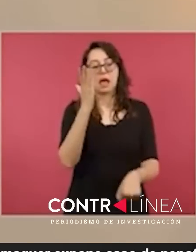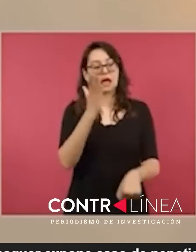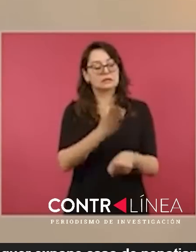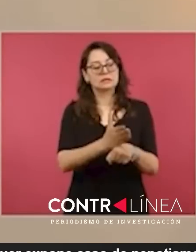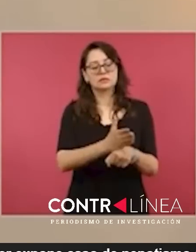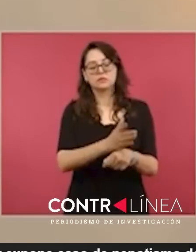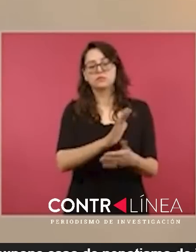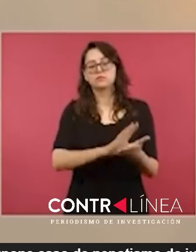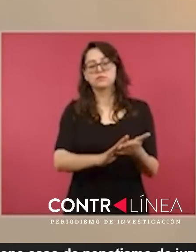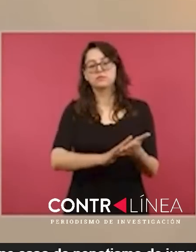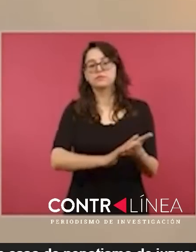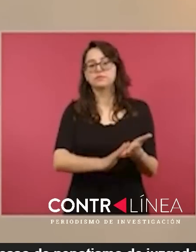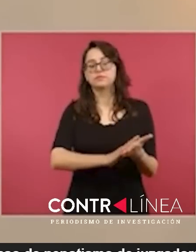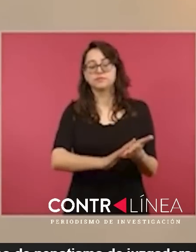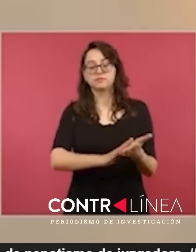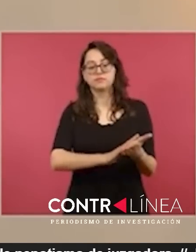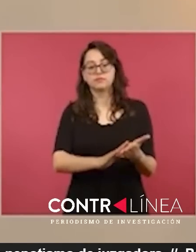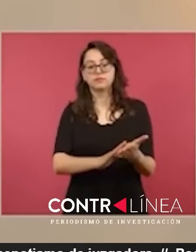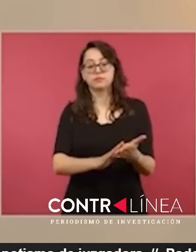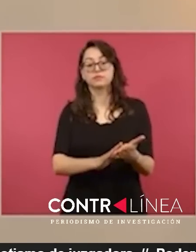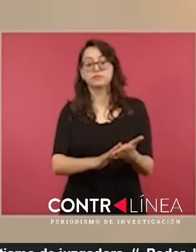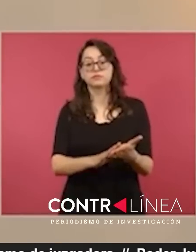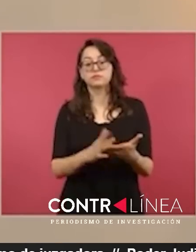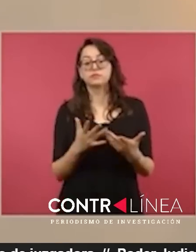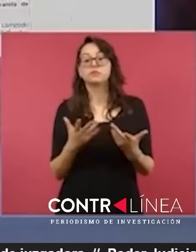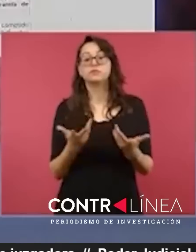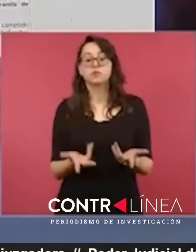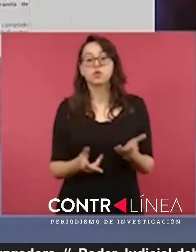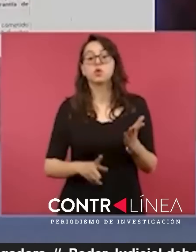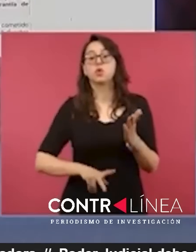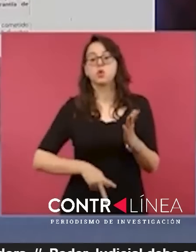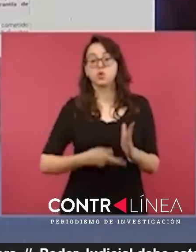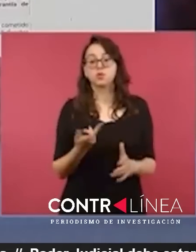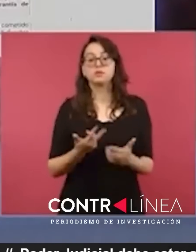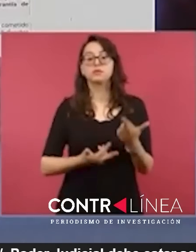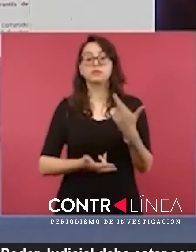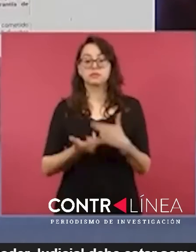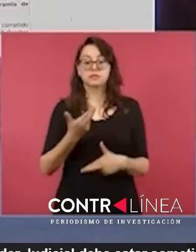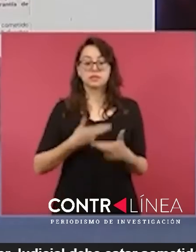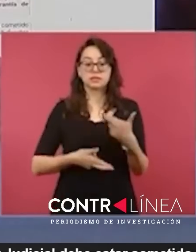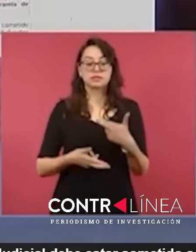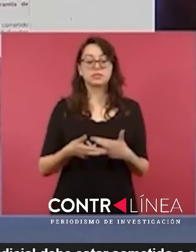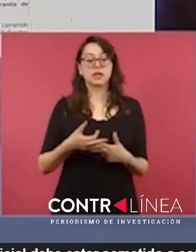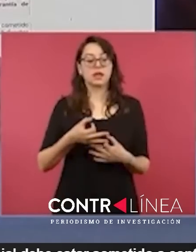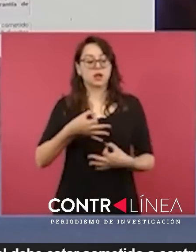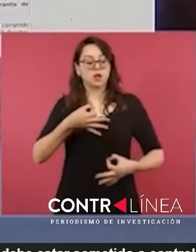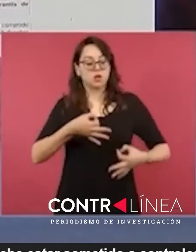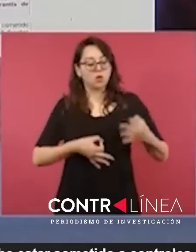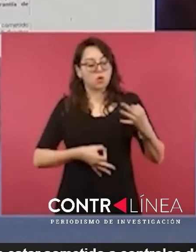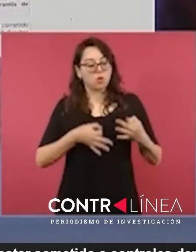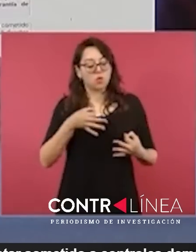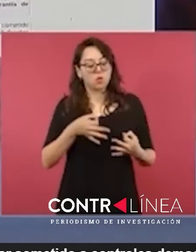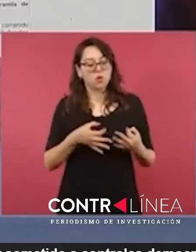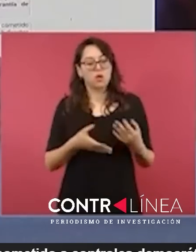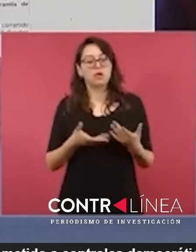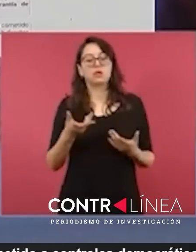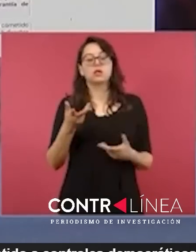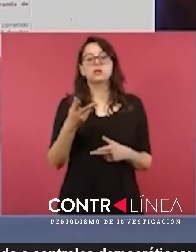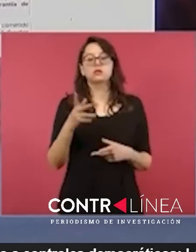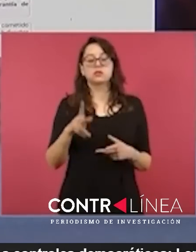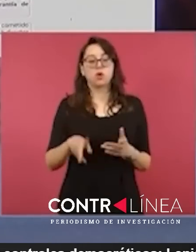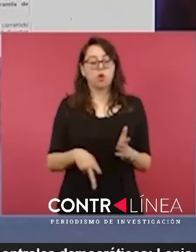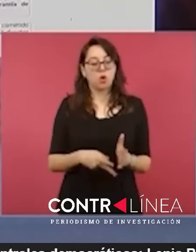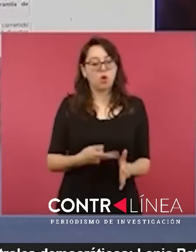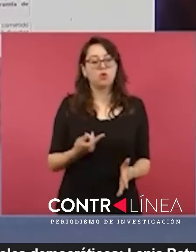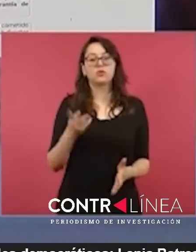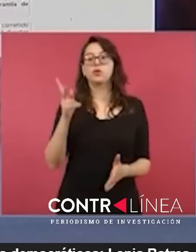del 23 que había en su contra, que reponga el procedimiento y ordene desahogar las pruebas testimoniales,